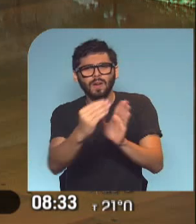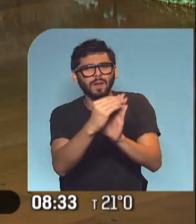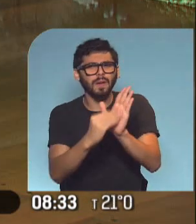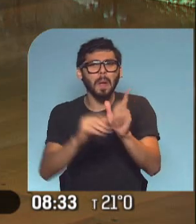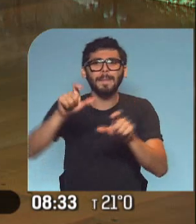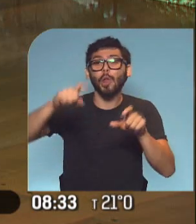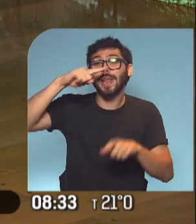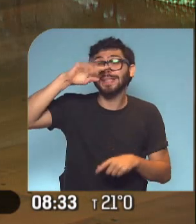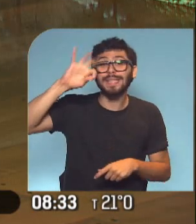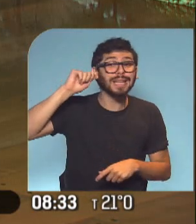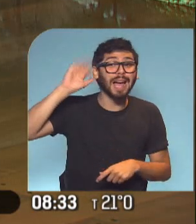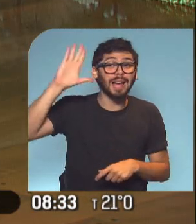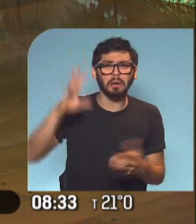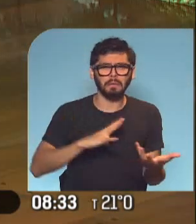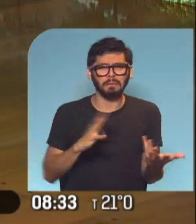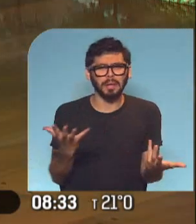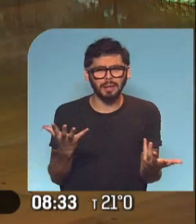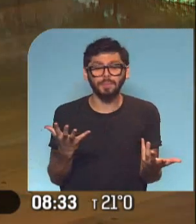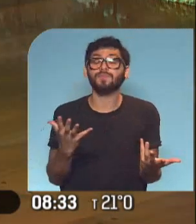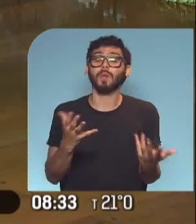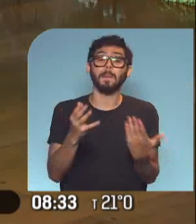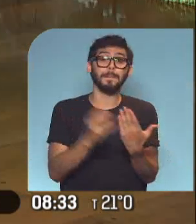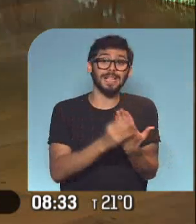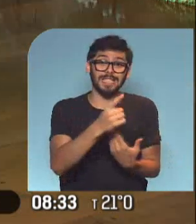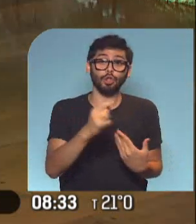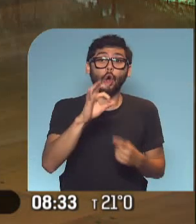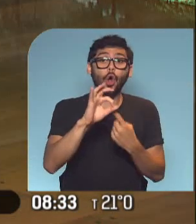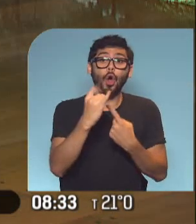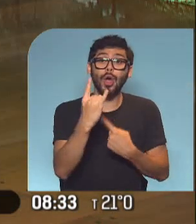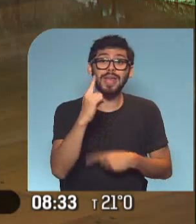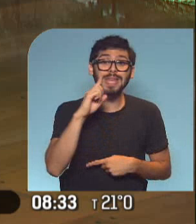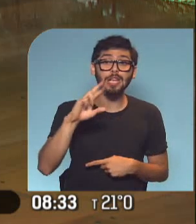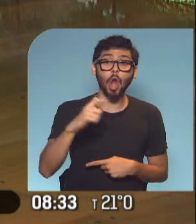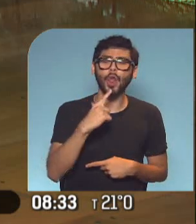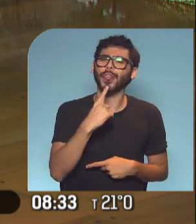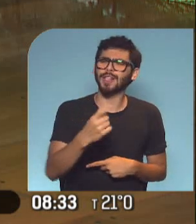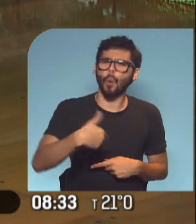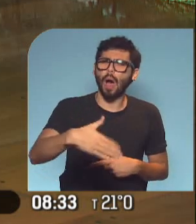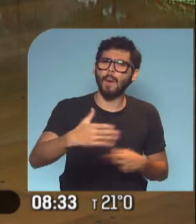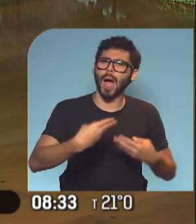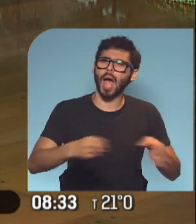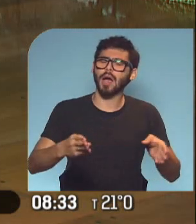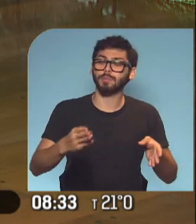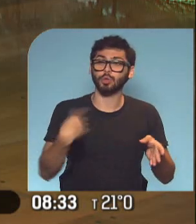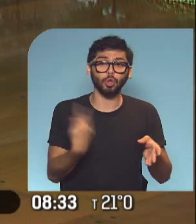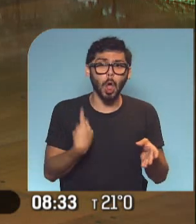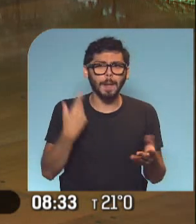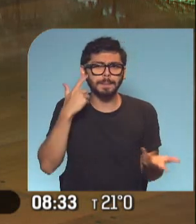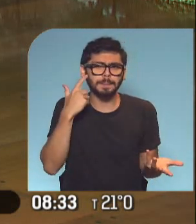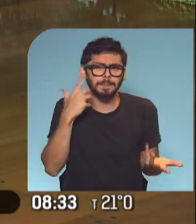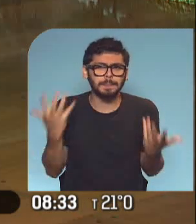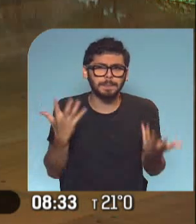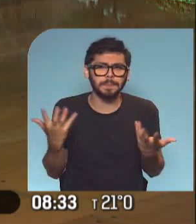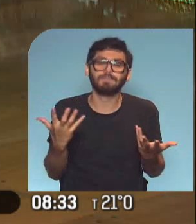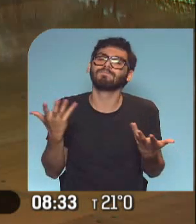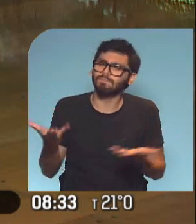70 años decía quirós que en los próximos días se va a anunciar pero lo cierto es que es una preocupación de todos claro está por eso estamos